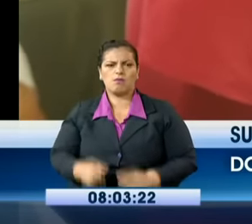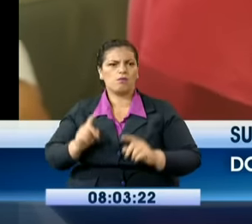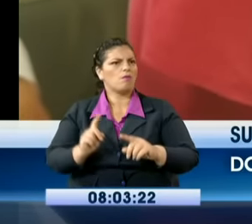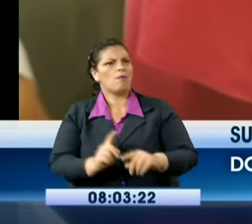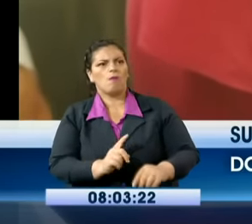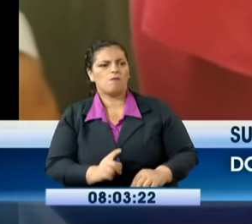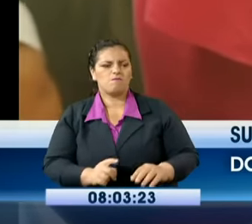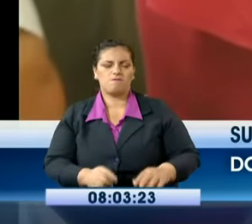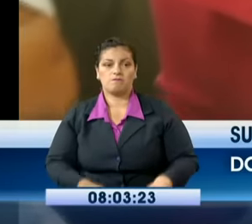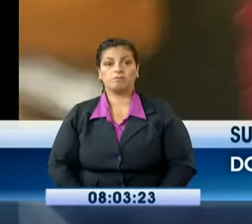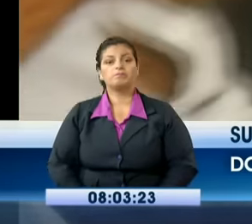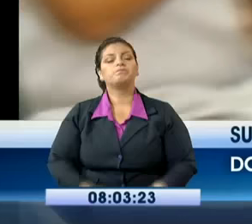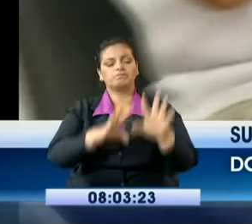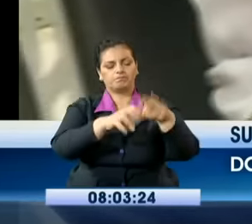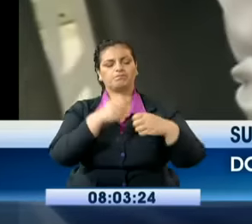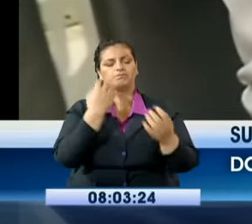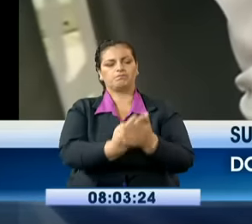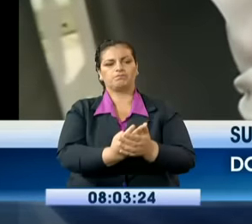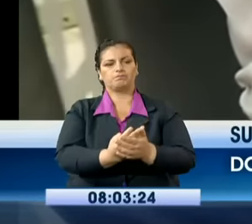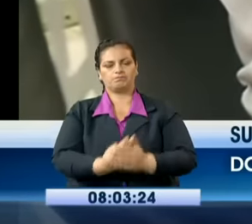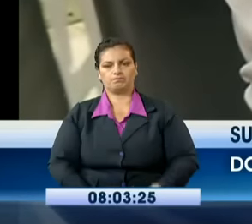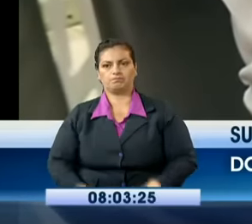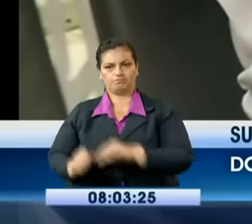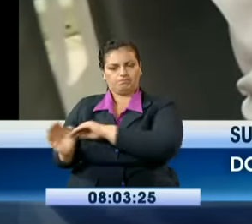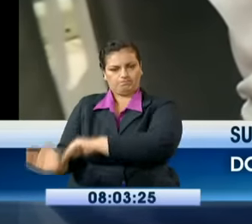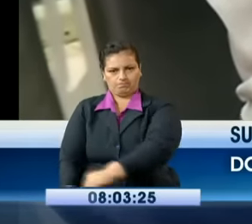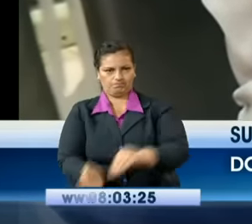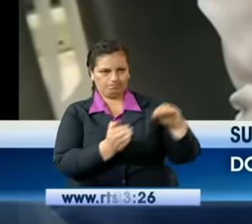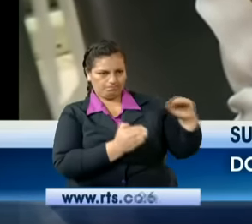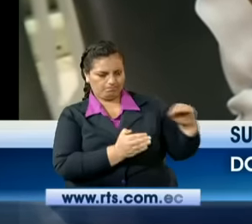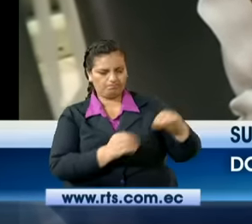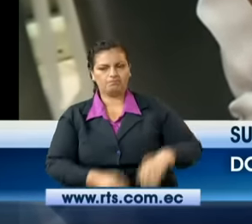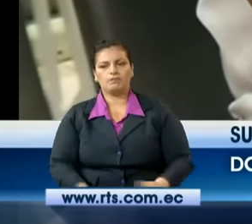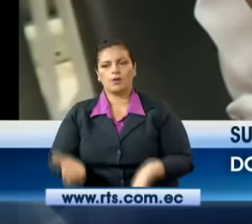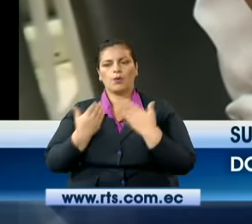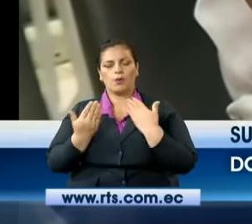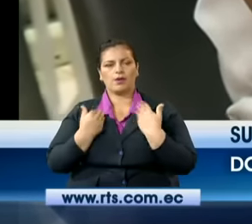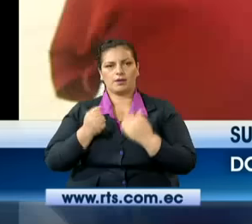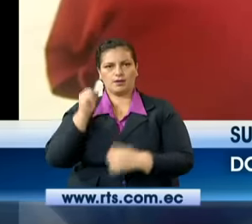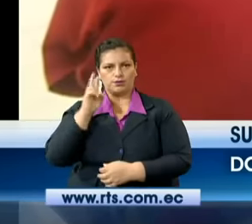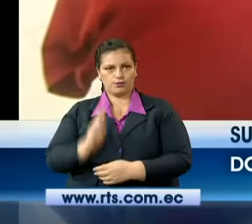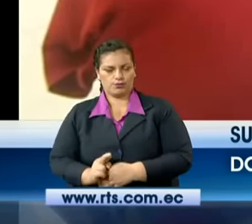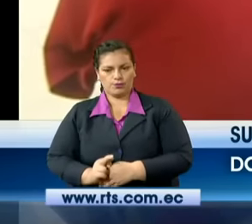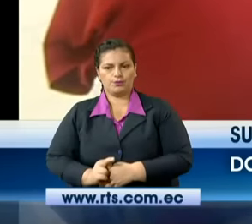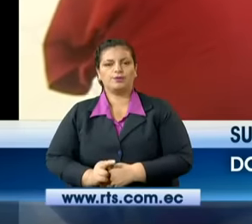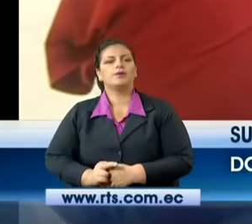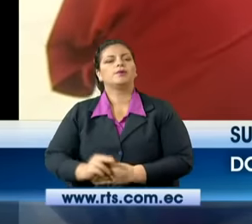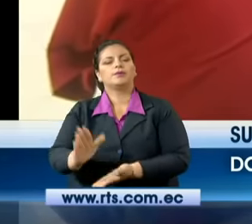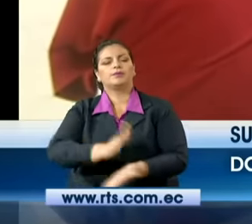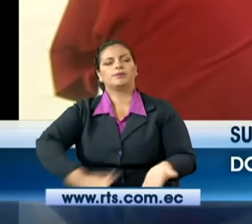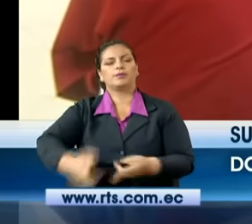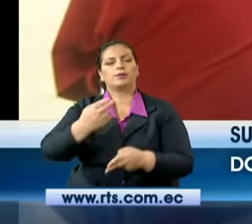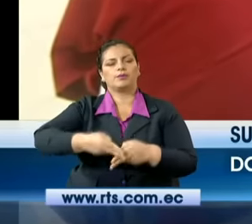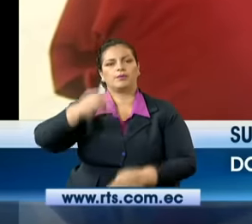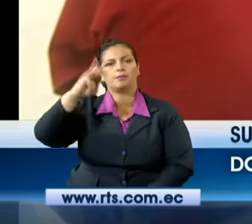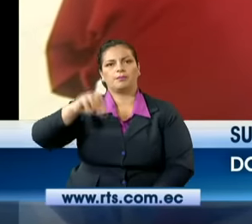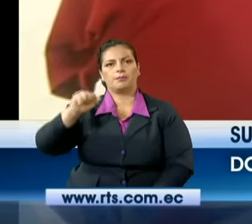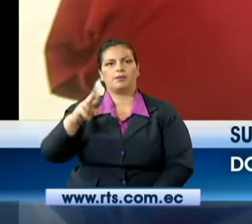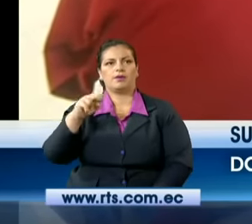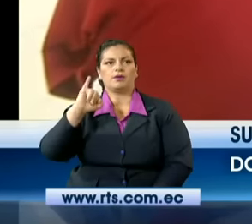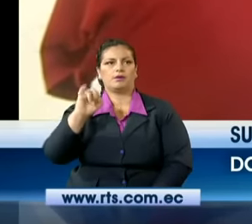puerto principal, en la cooperativa Mariuxi Febres Cordero, estos otros 2 tipos, uno de ellos menor de edad, fueron